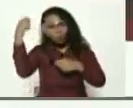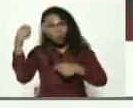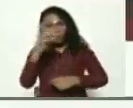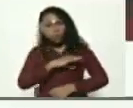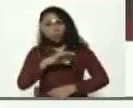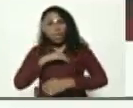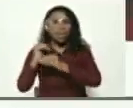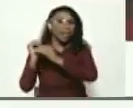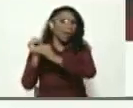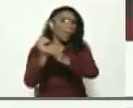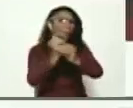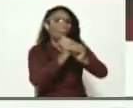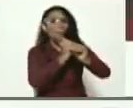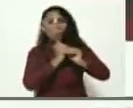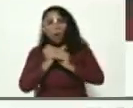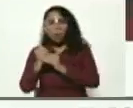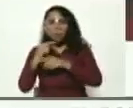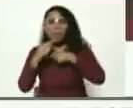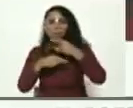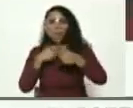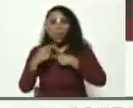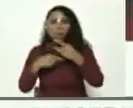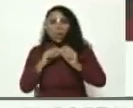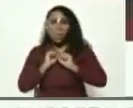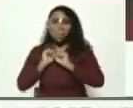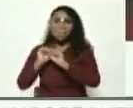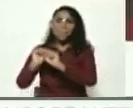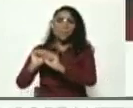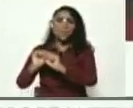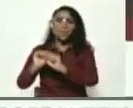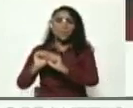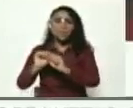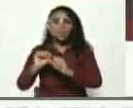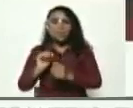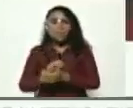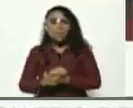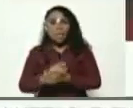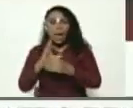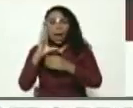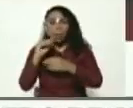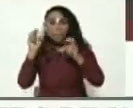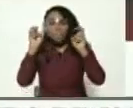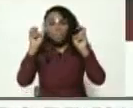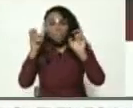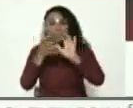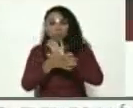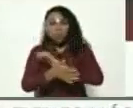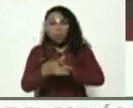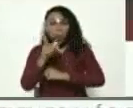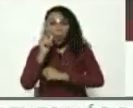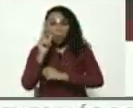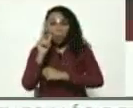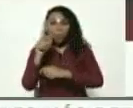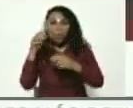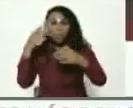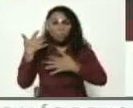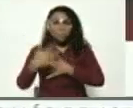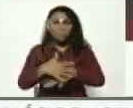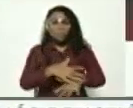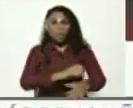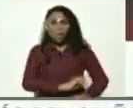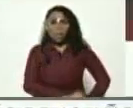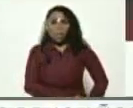de la igualdad mestiza y antirracista. Habla en Angostura el hombre cuyo ejército